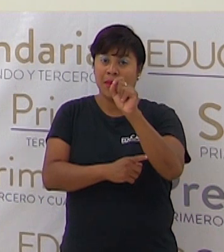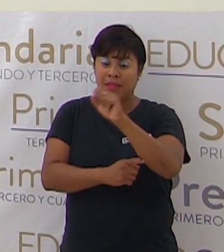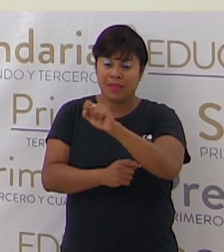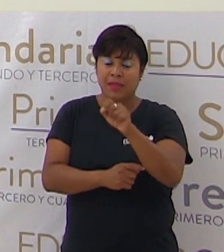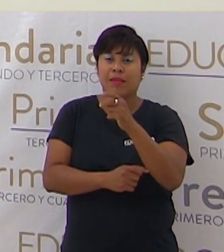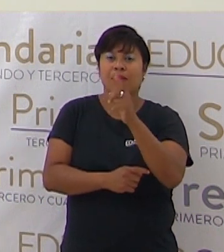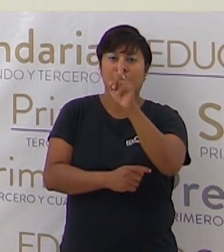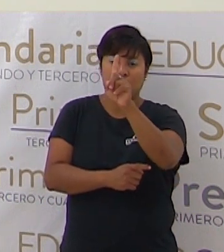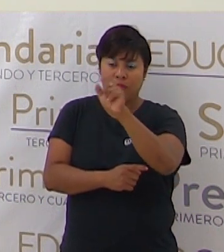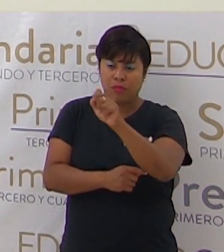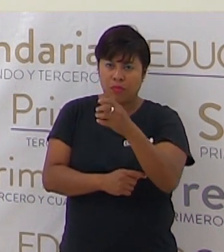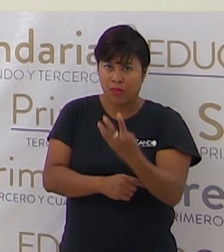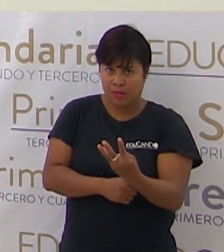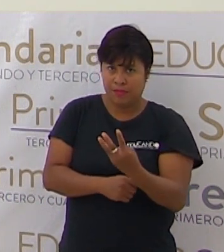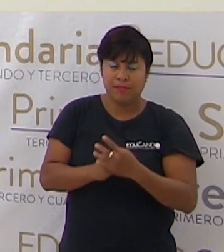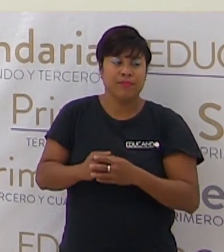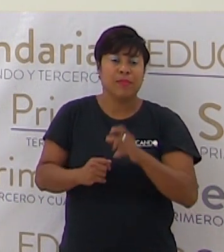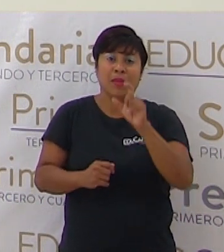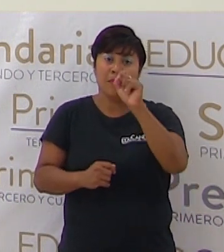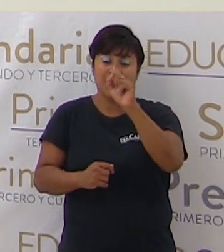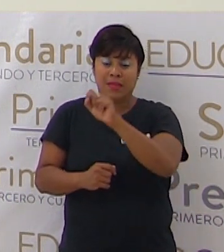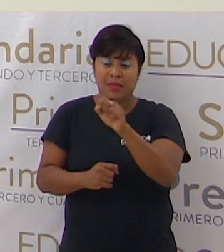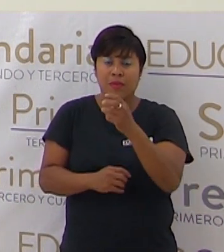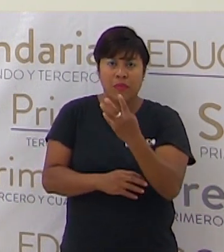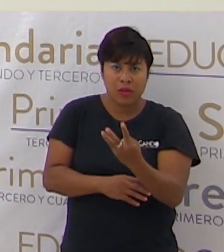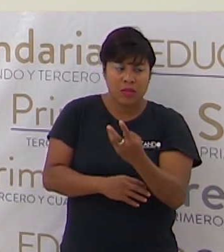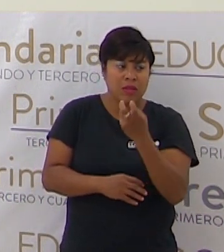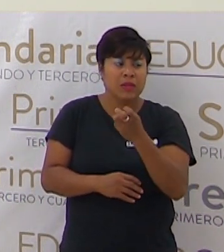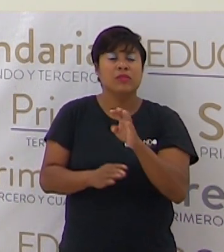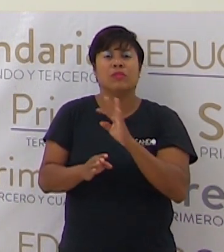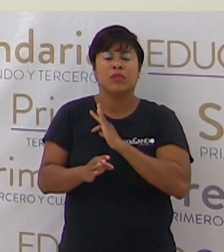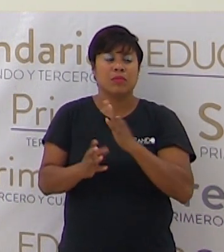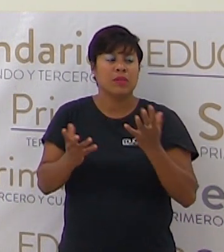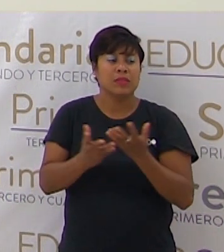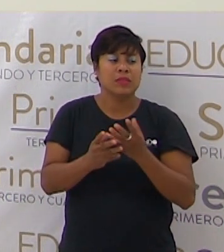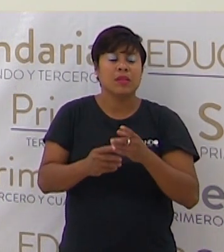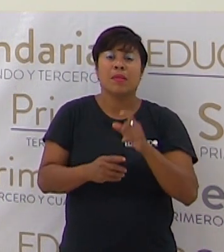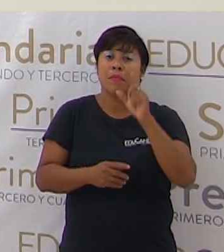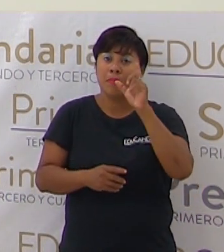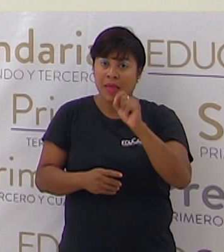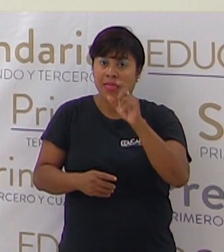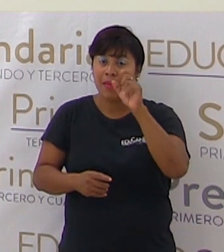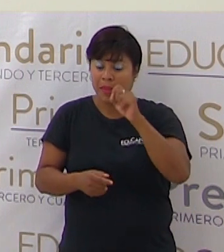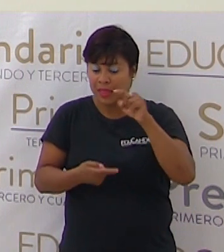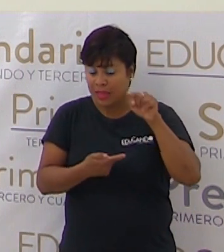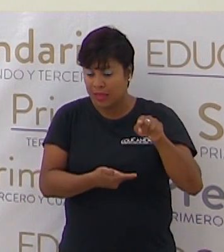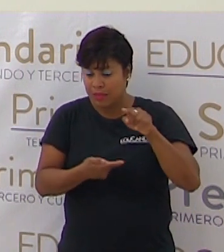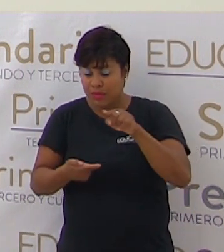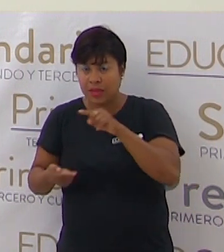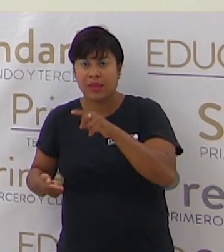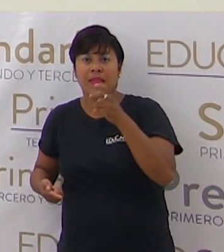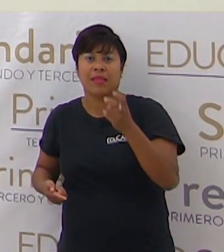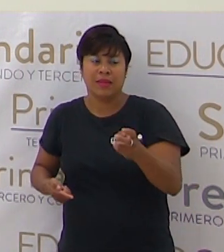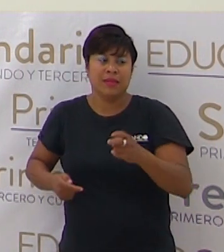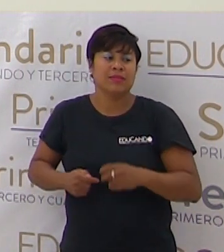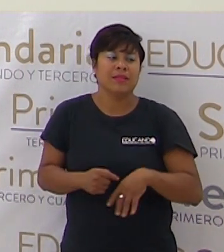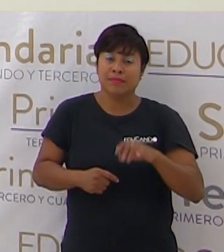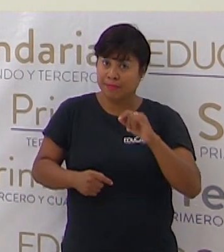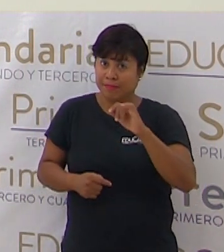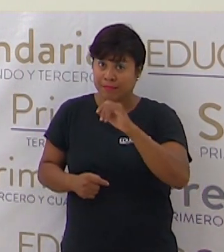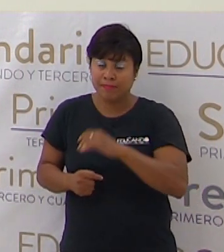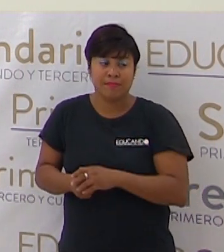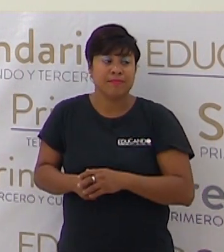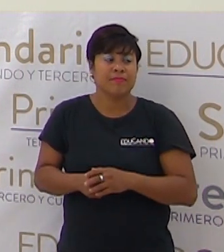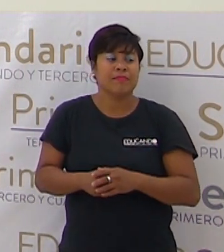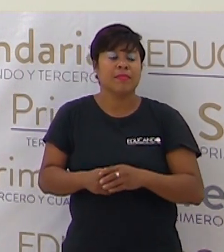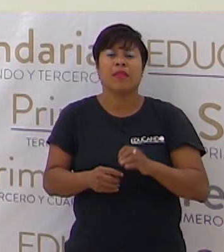cuartos, ¿sí? Por lo tanto, yo ya sé que de este galón me van a salir 20 botellitas de estas, ¿sí?